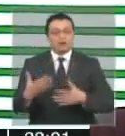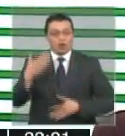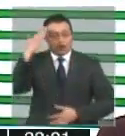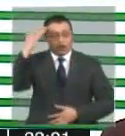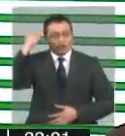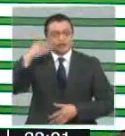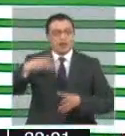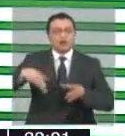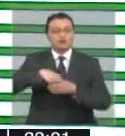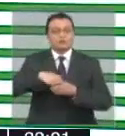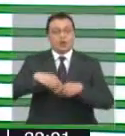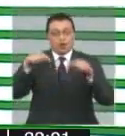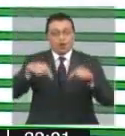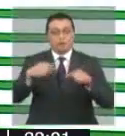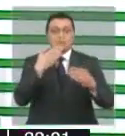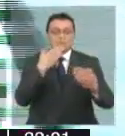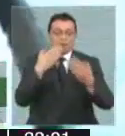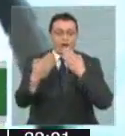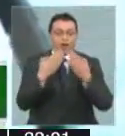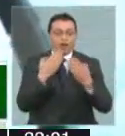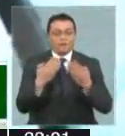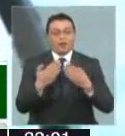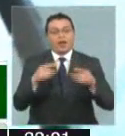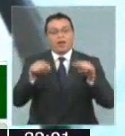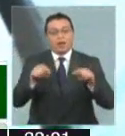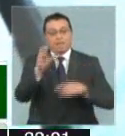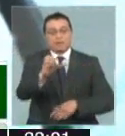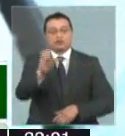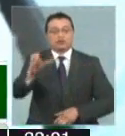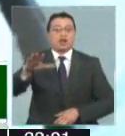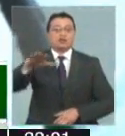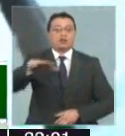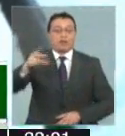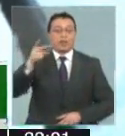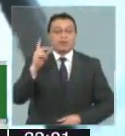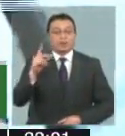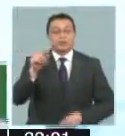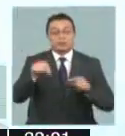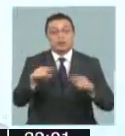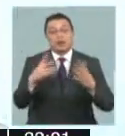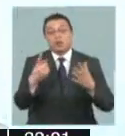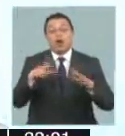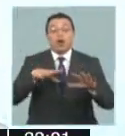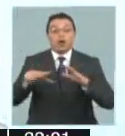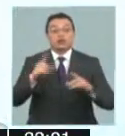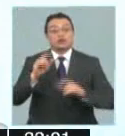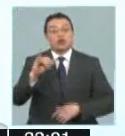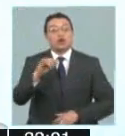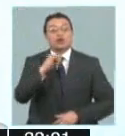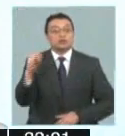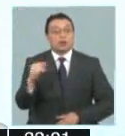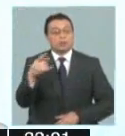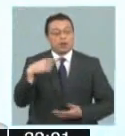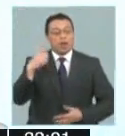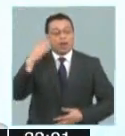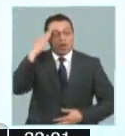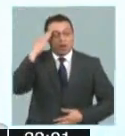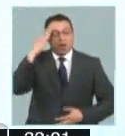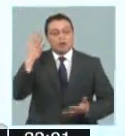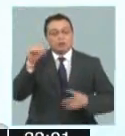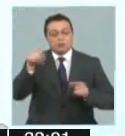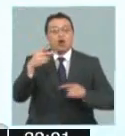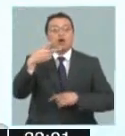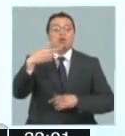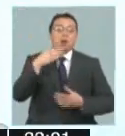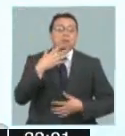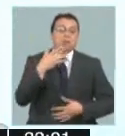conciencia inclusiva, hoy vamos a hablar de personas en situación de discapacidad y algo que no siempre se considera o que muy pocas veces se considera, el